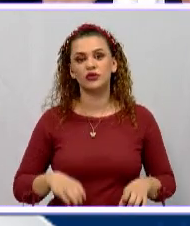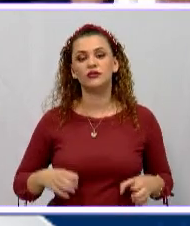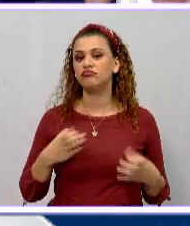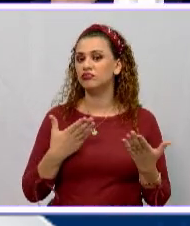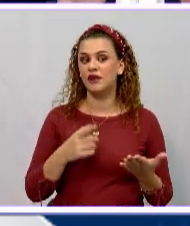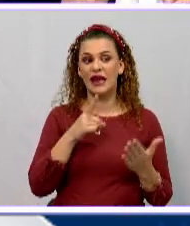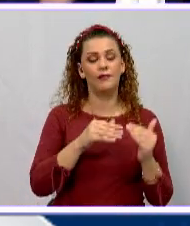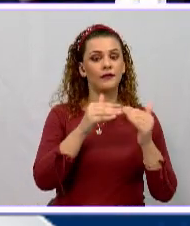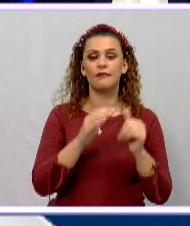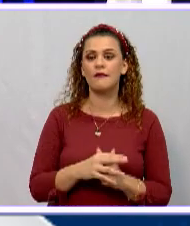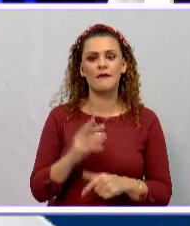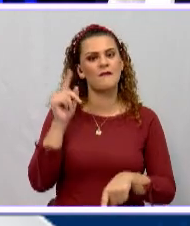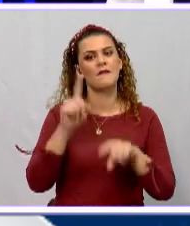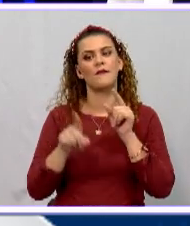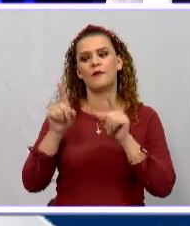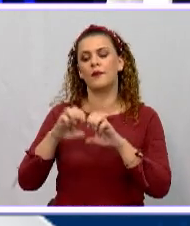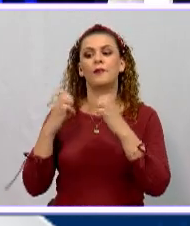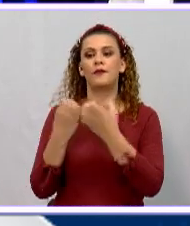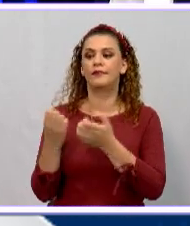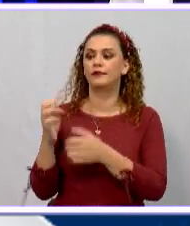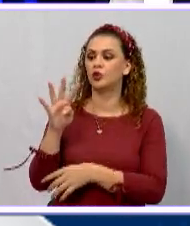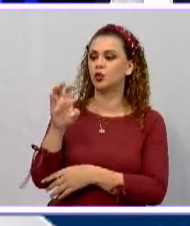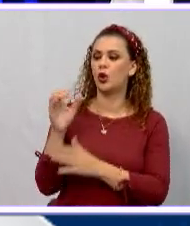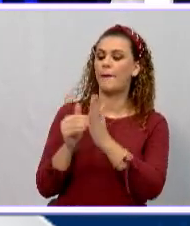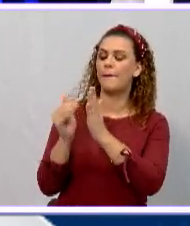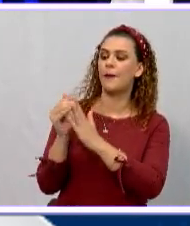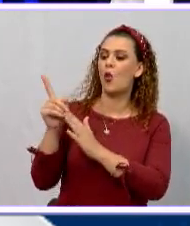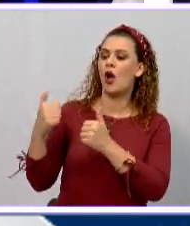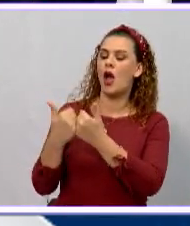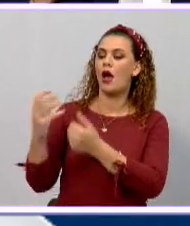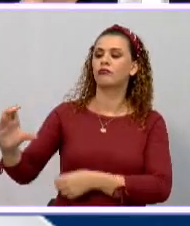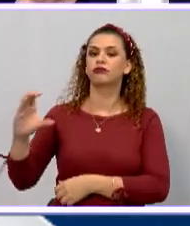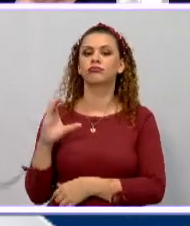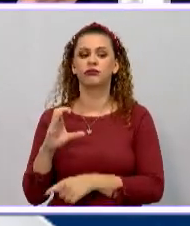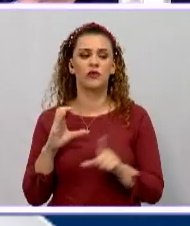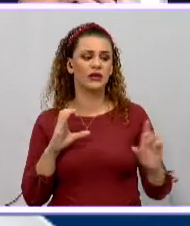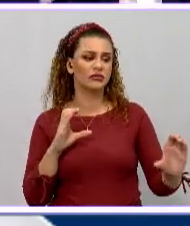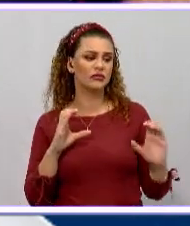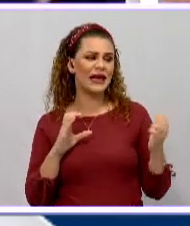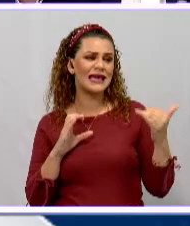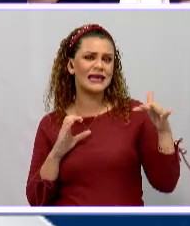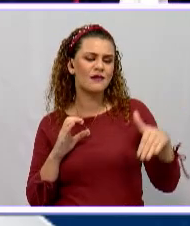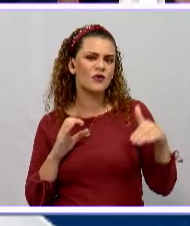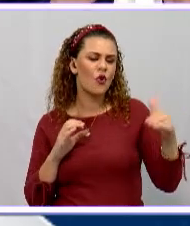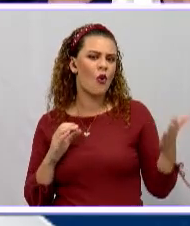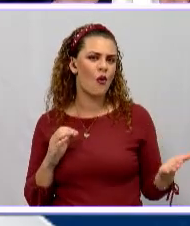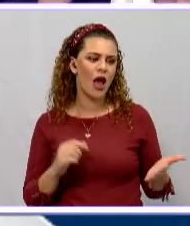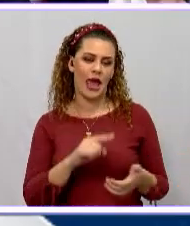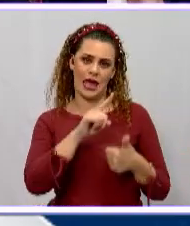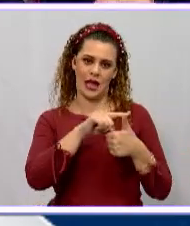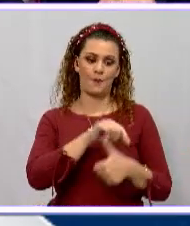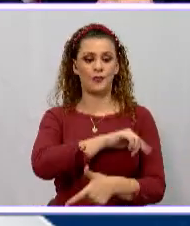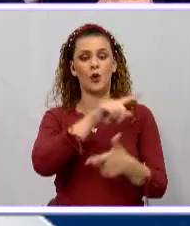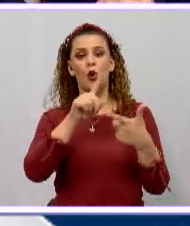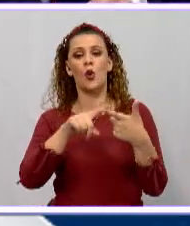en ese nivel no es posible que un equipo gane 400 millones un campeonato y que haya uno que gane 15 eso uno y luego